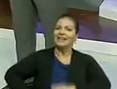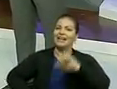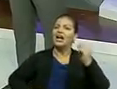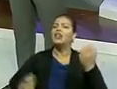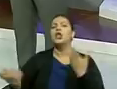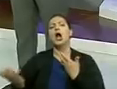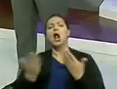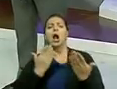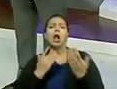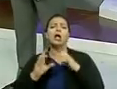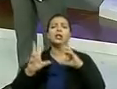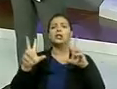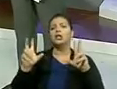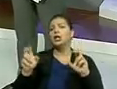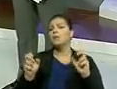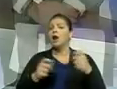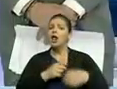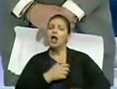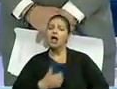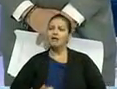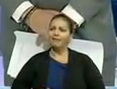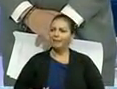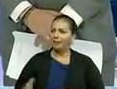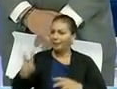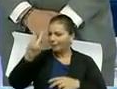vamos con un bombón. ¿Qué le parece?